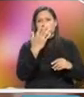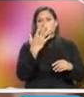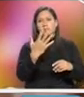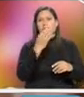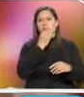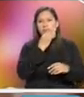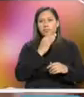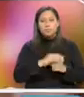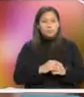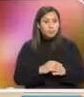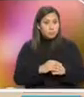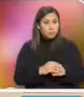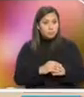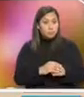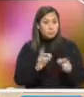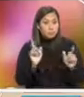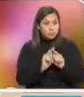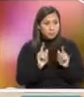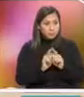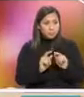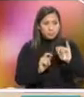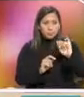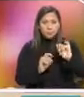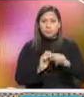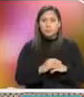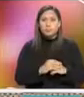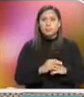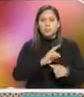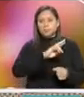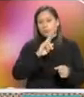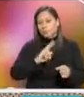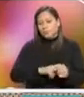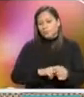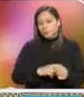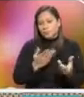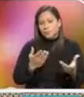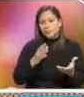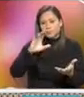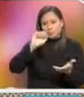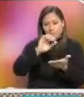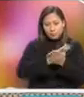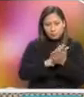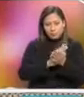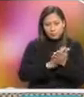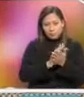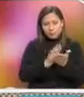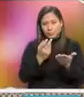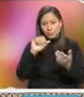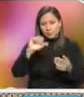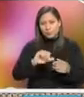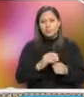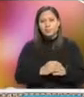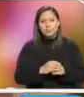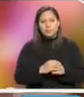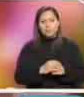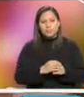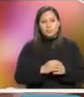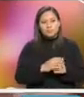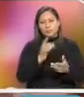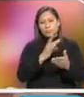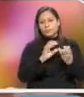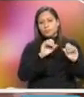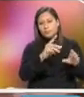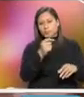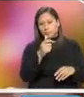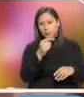minutos. Realmente es un tiempo muy corto. Sí, como es tan natural, la absorción es prácticamente instantánea. Entonces nada más hay que dejarle un